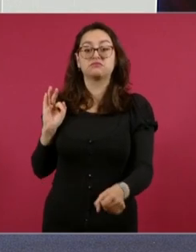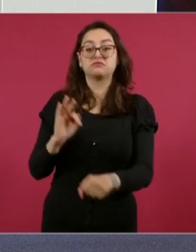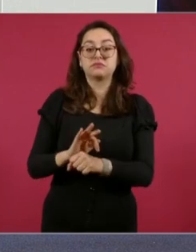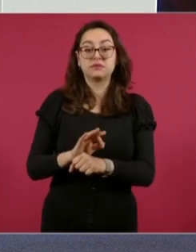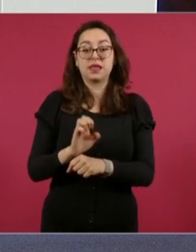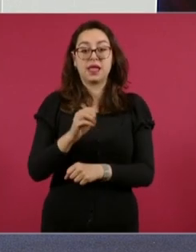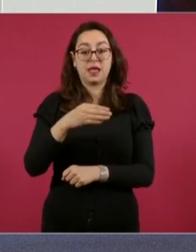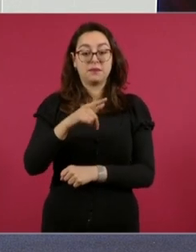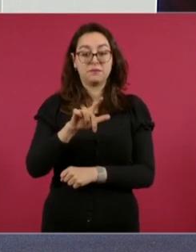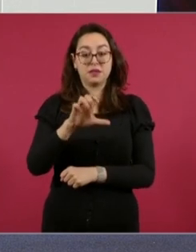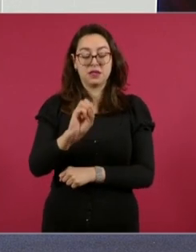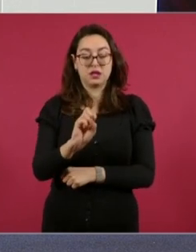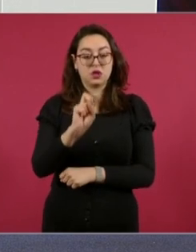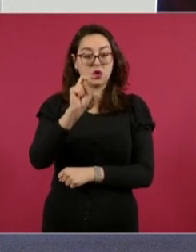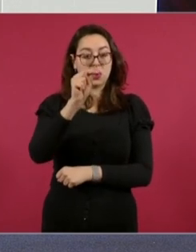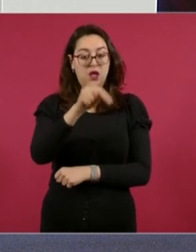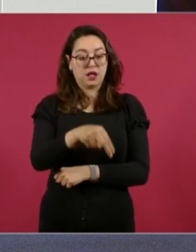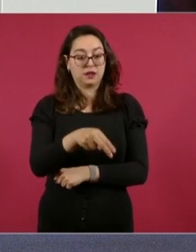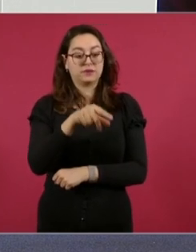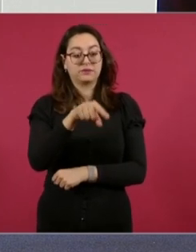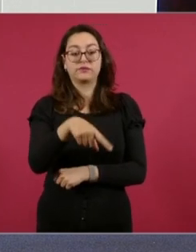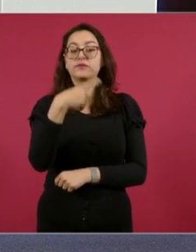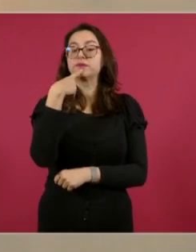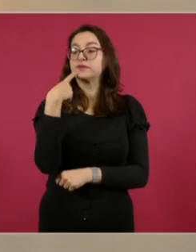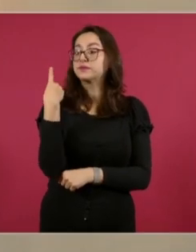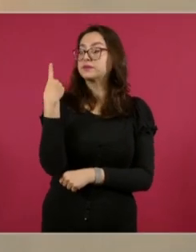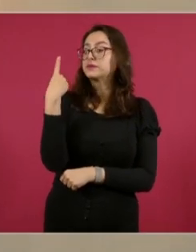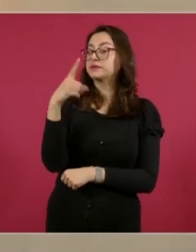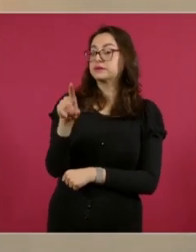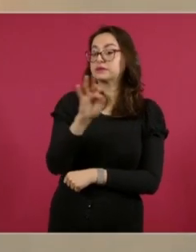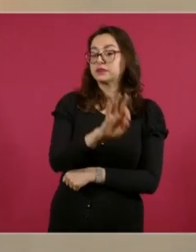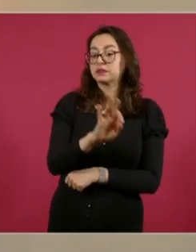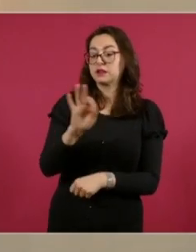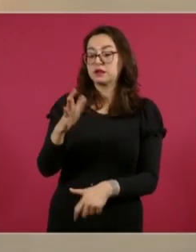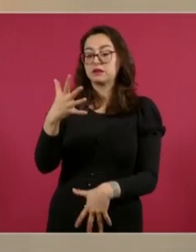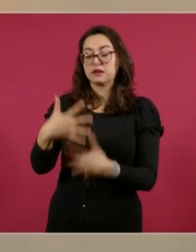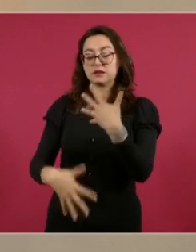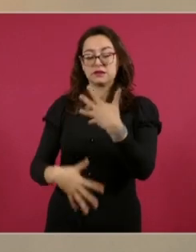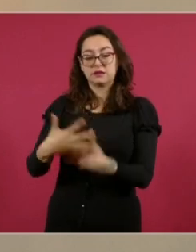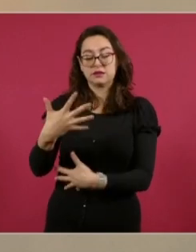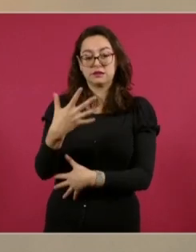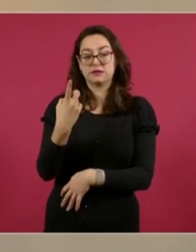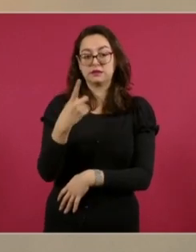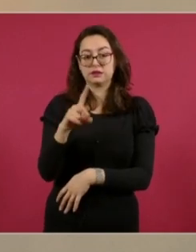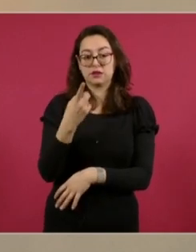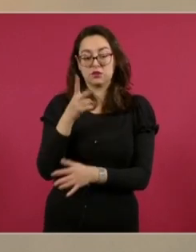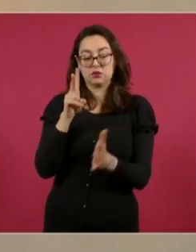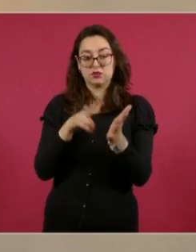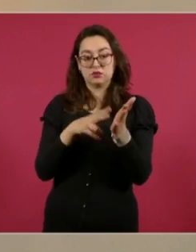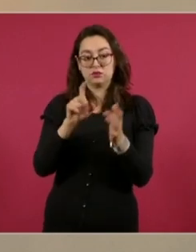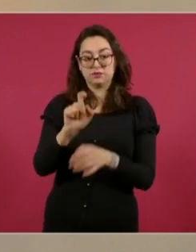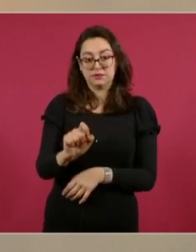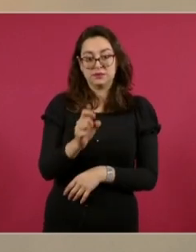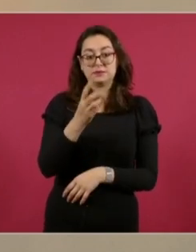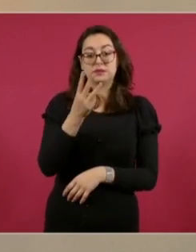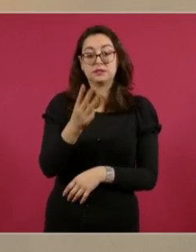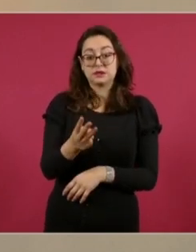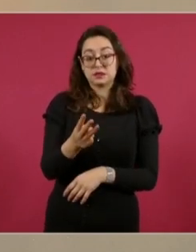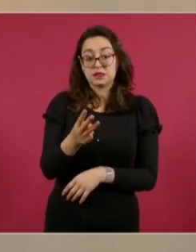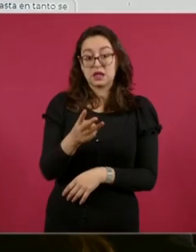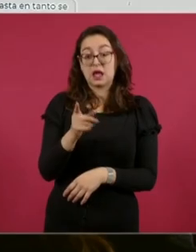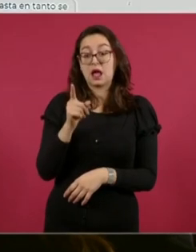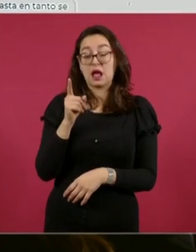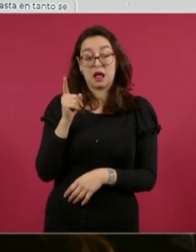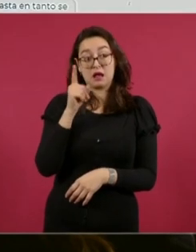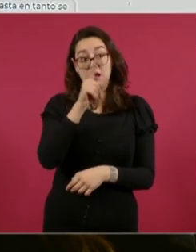Emilio N., quien promovió amparo contra la resolución de fecha 15 de diciembre del 23, en la que el juez de control